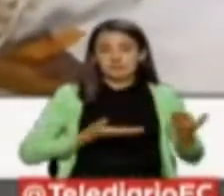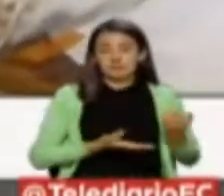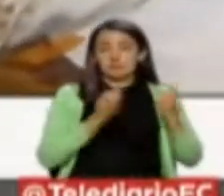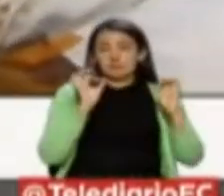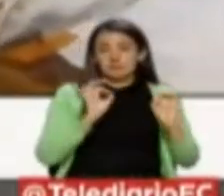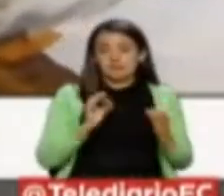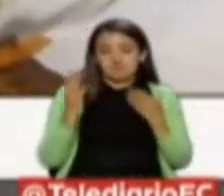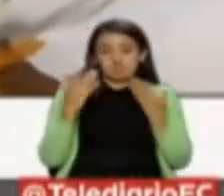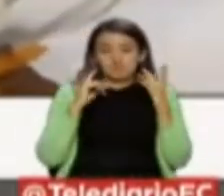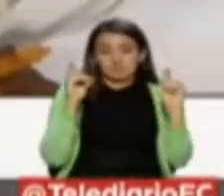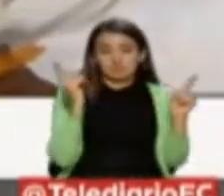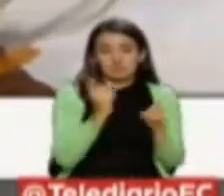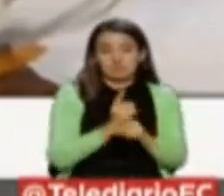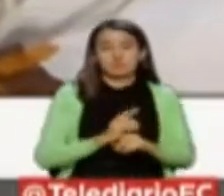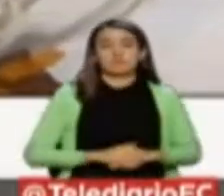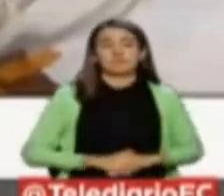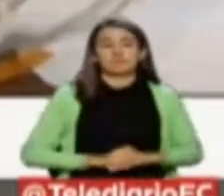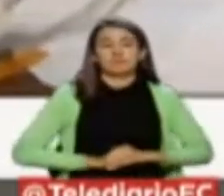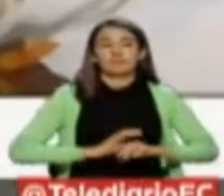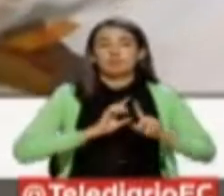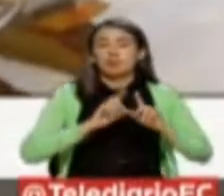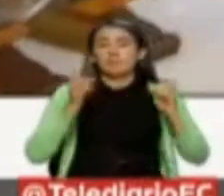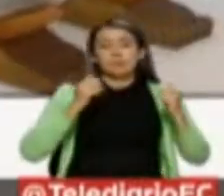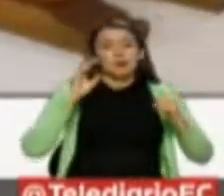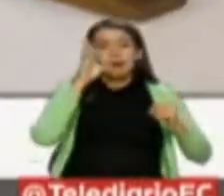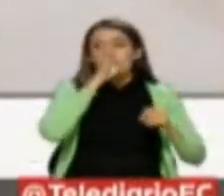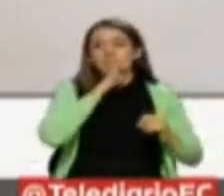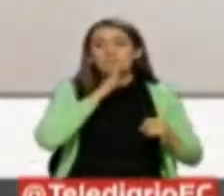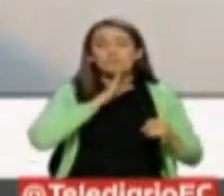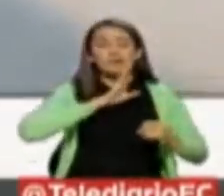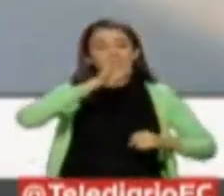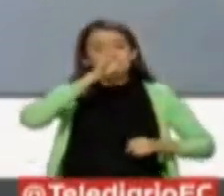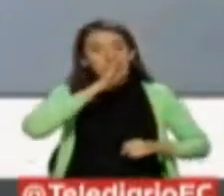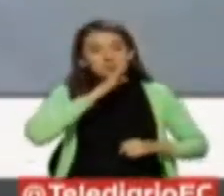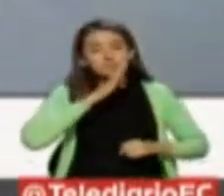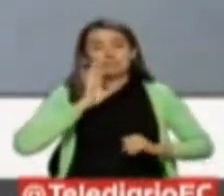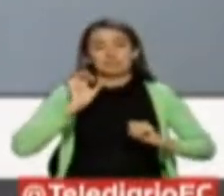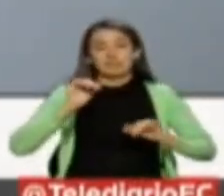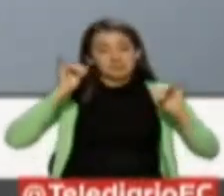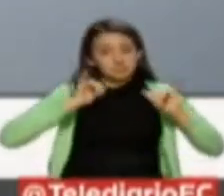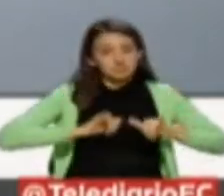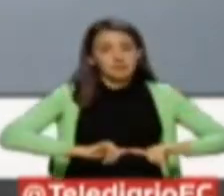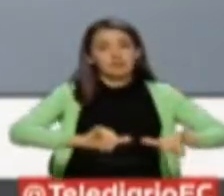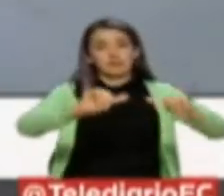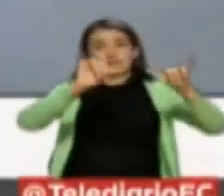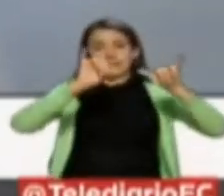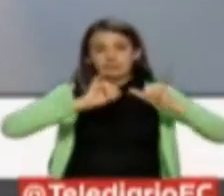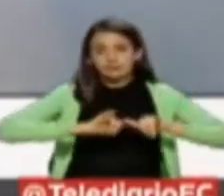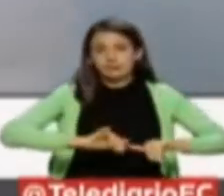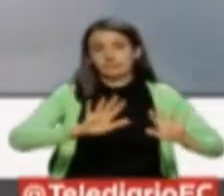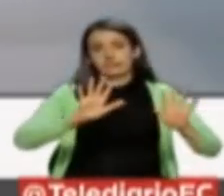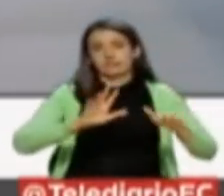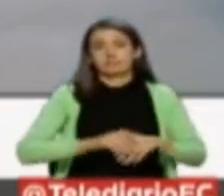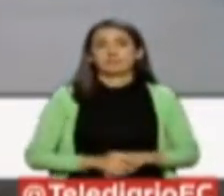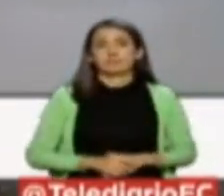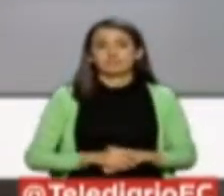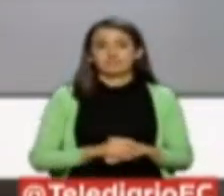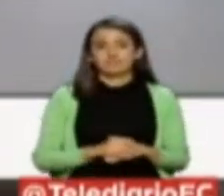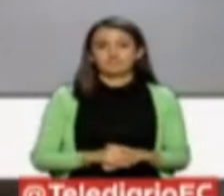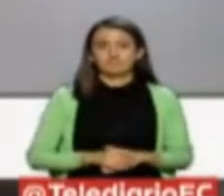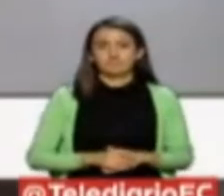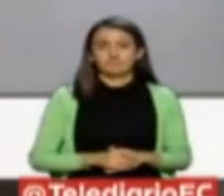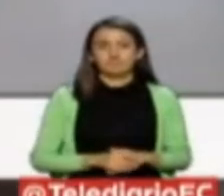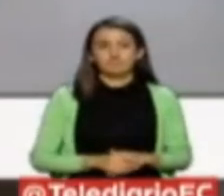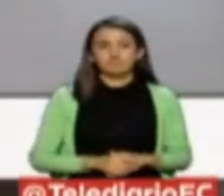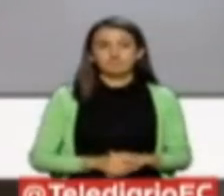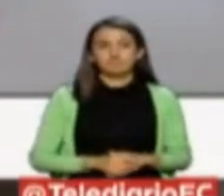coger y dejar ahí el trabajo, ¿no? Pero no, ahí toca con la perseverancia, como le digo, toca seguir adelante, mi niña.